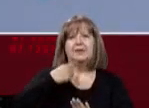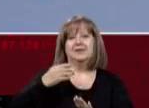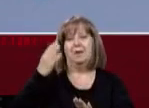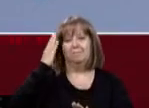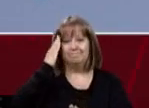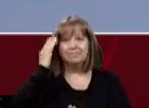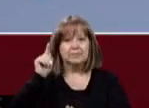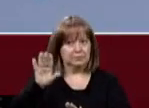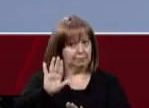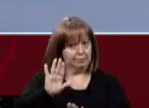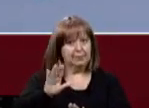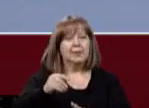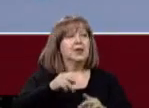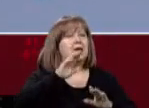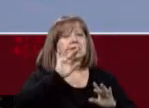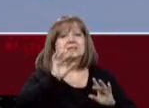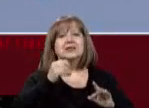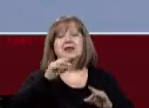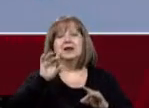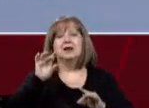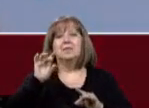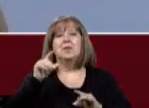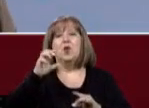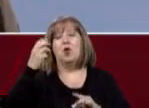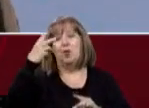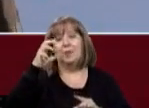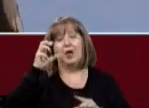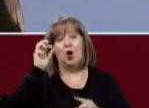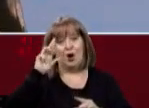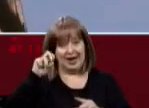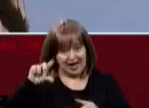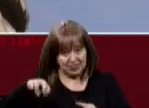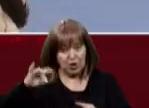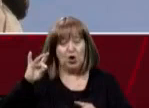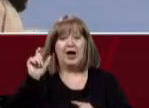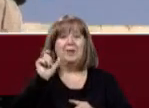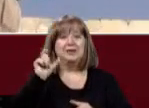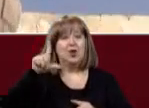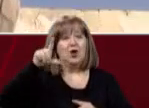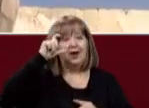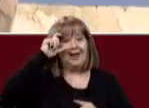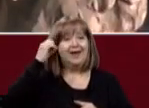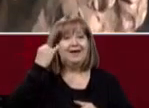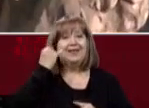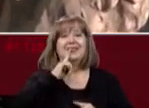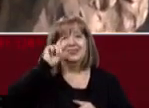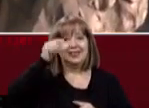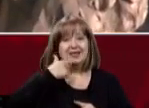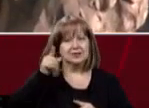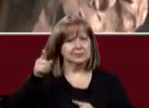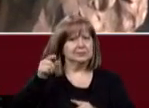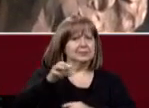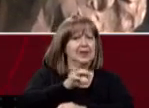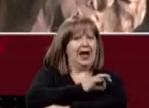decidió repararlo. Por eso llamó a Orlando Leites, un arquitecto, escultor y refaccionista mendocino, que